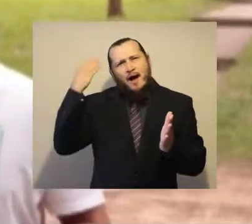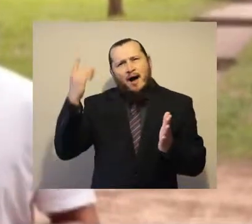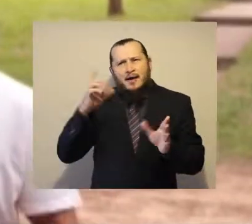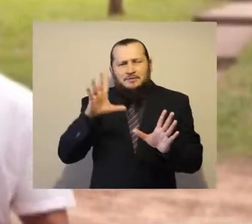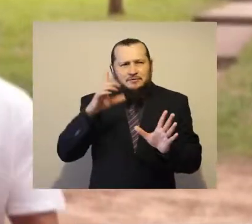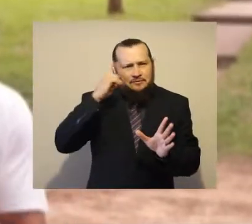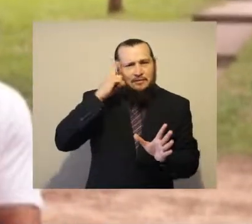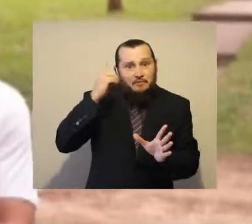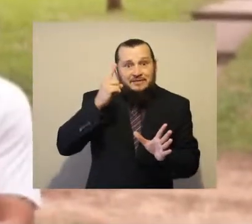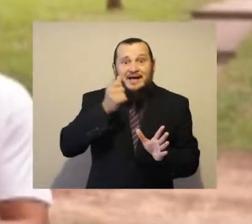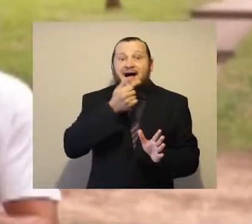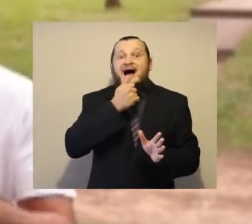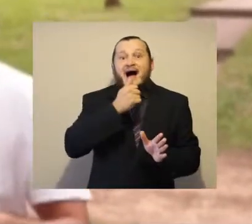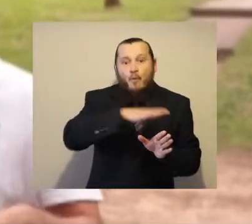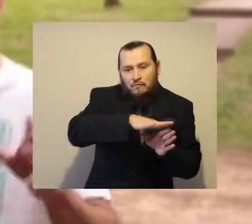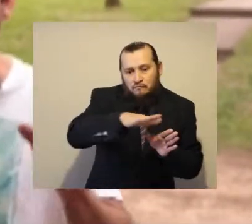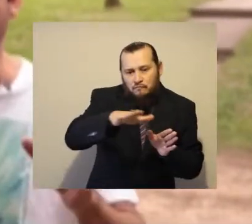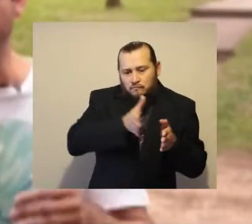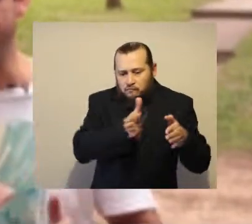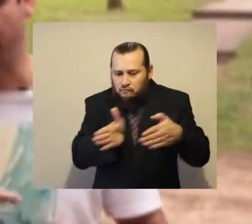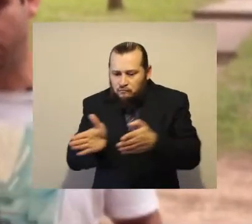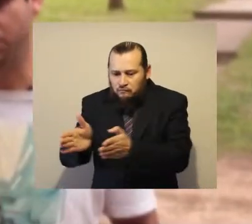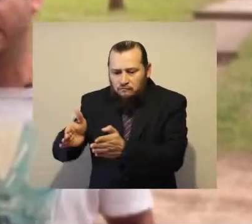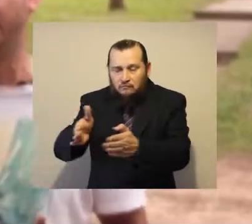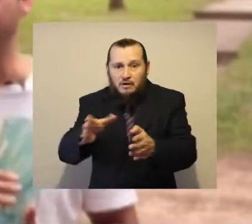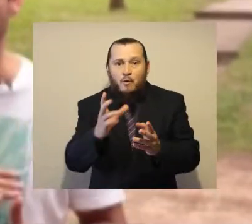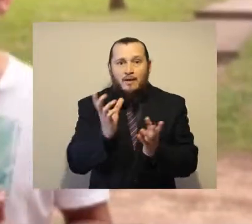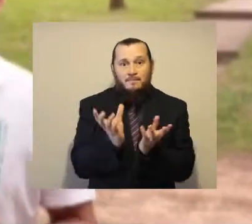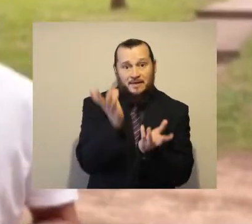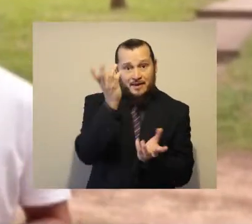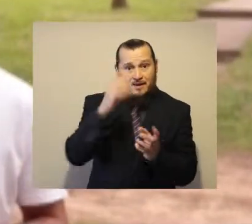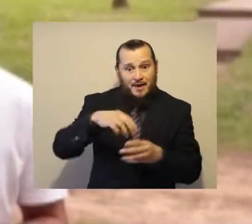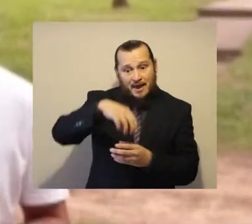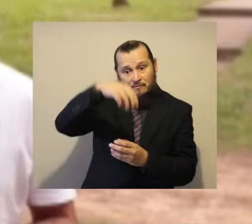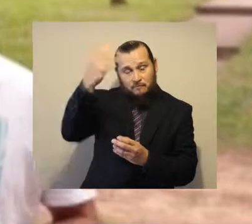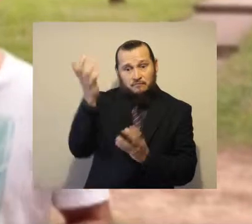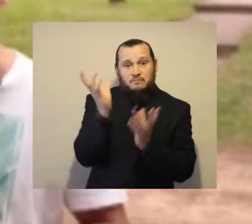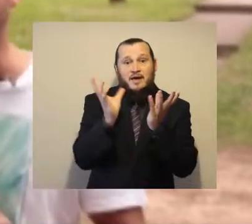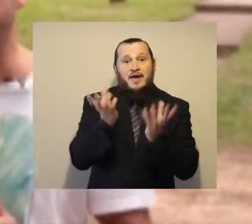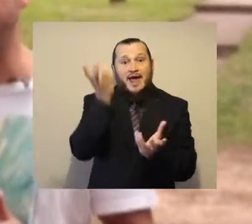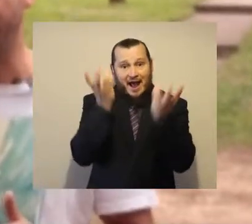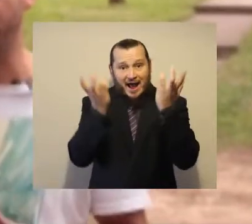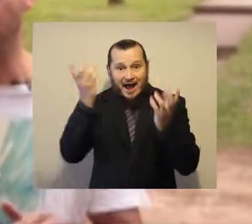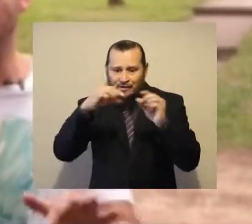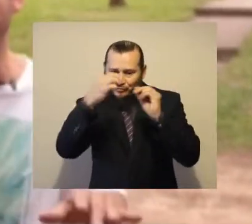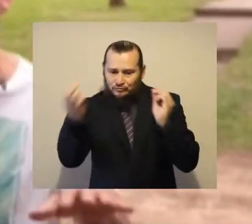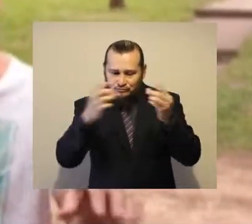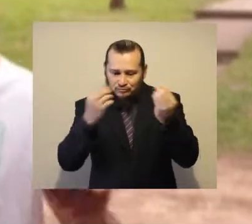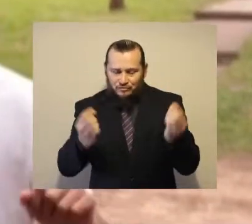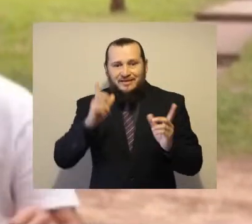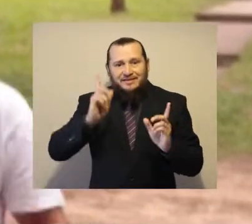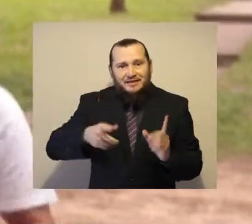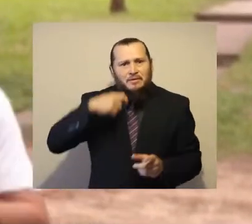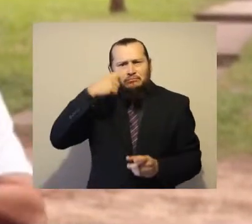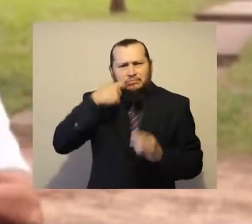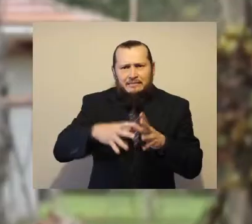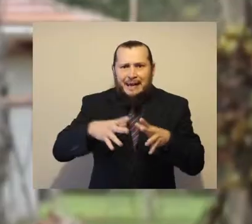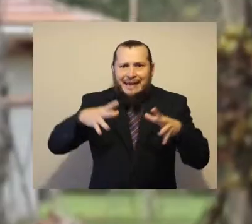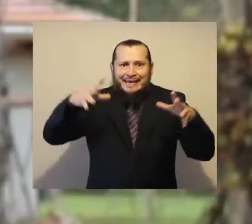con cursos de agua, algunas palmeras, algunos pastizales y grandes herbívoros caminando